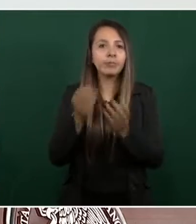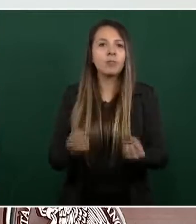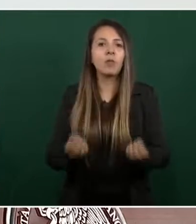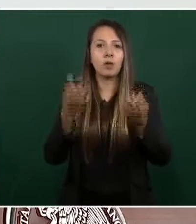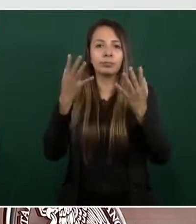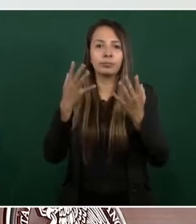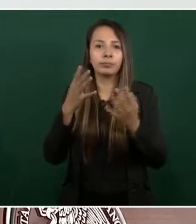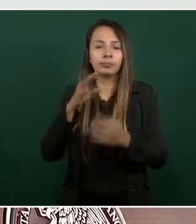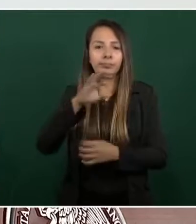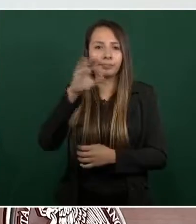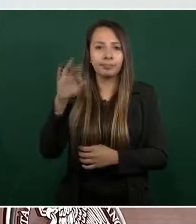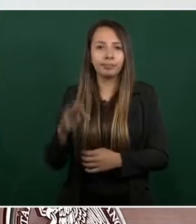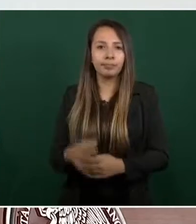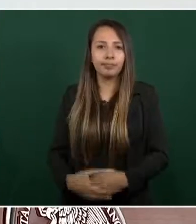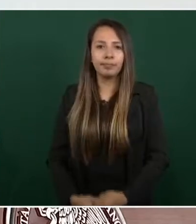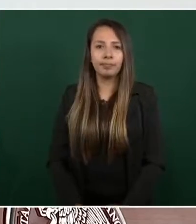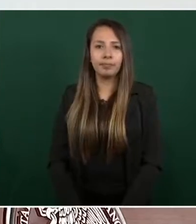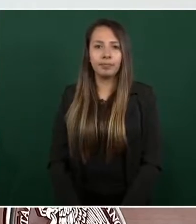que va del año.